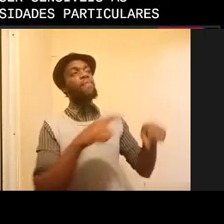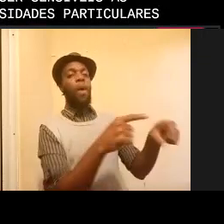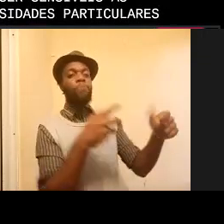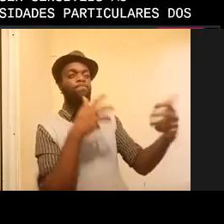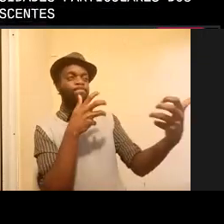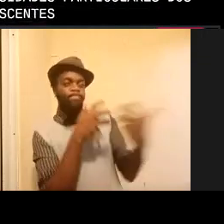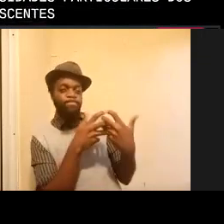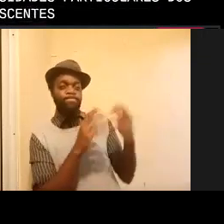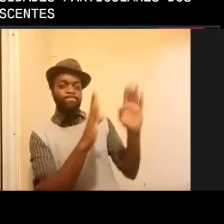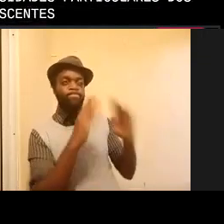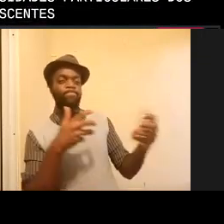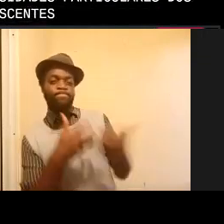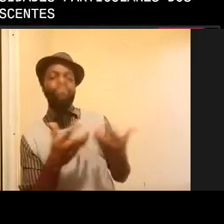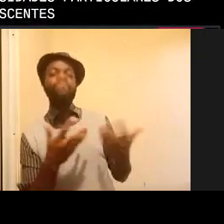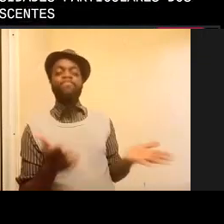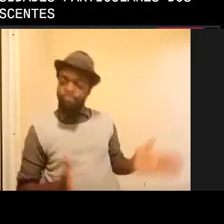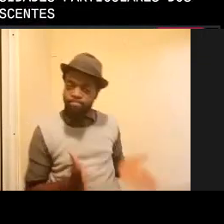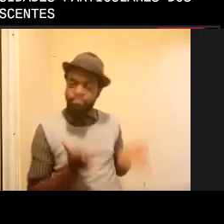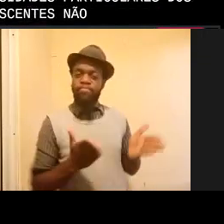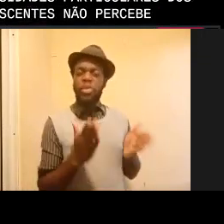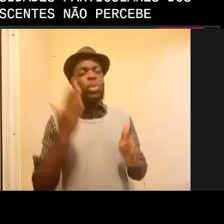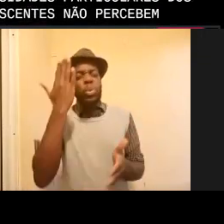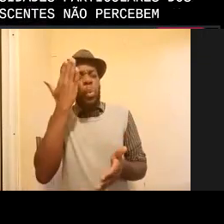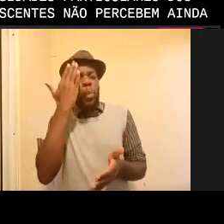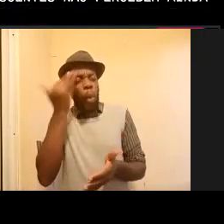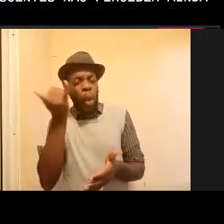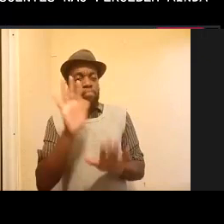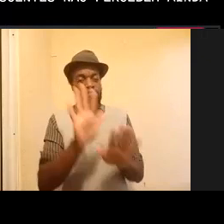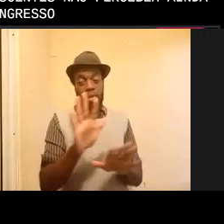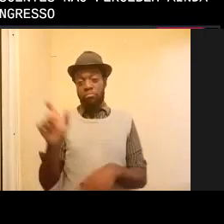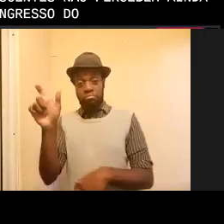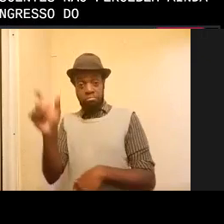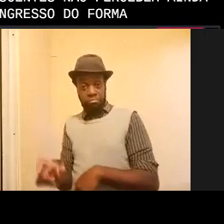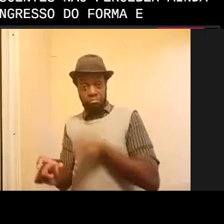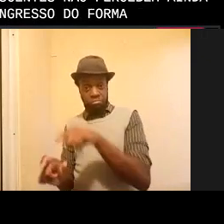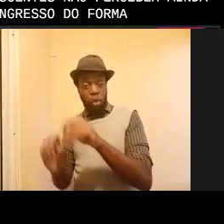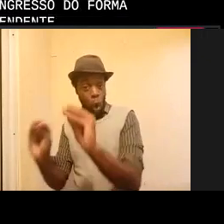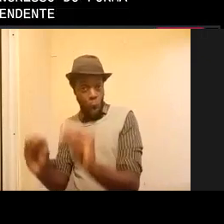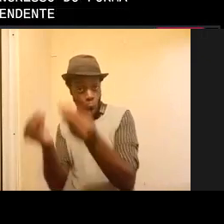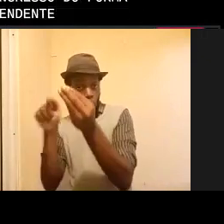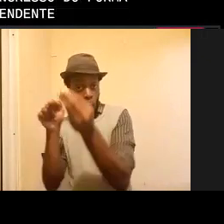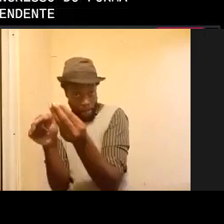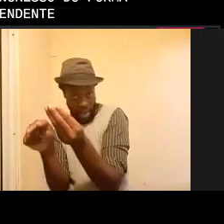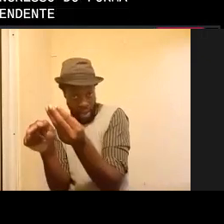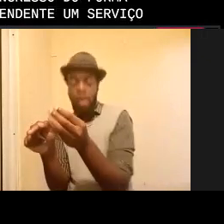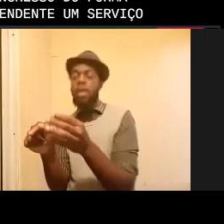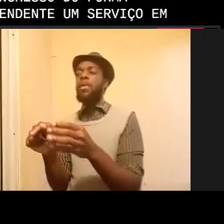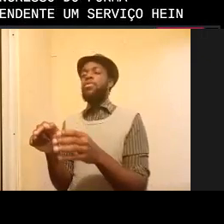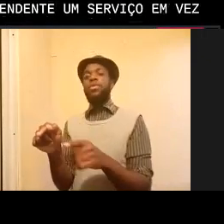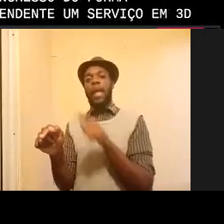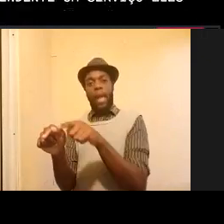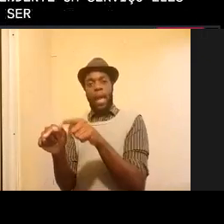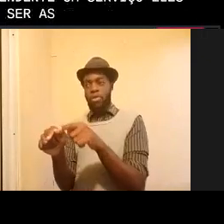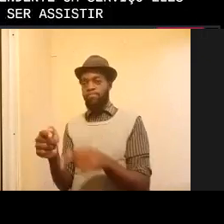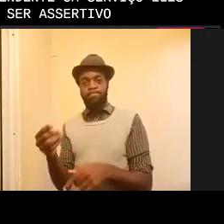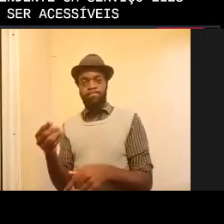adolescentes no perciben un ingreso de forma independiente. Los servicios deben ser asequibles o